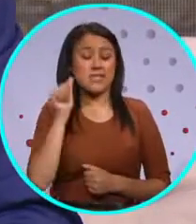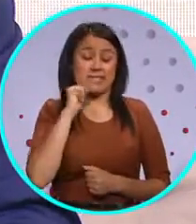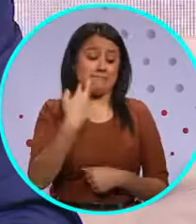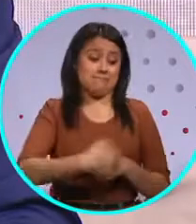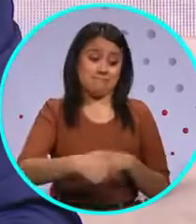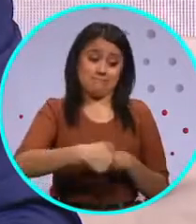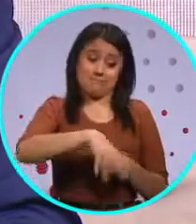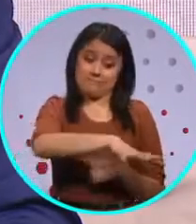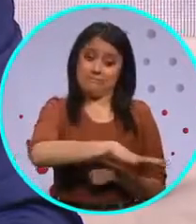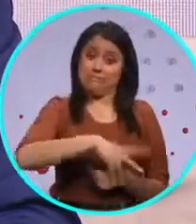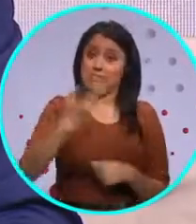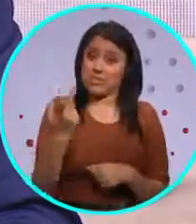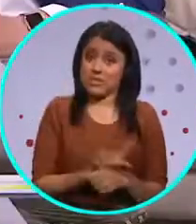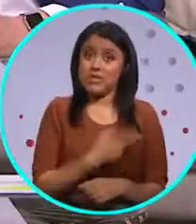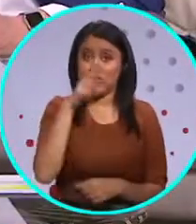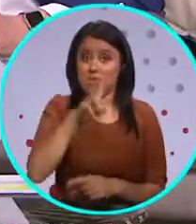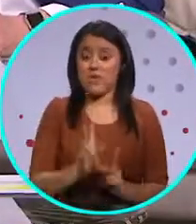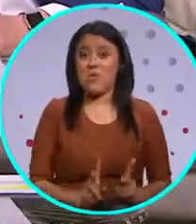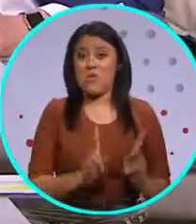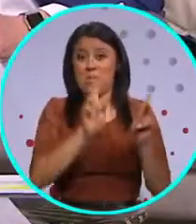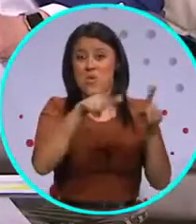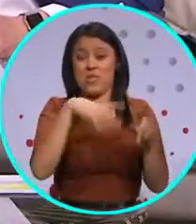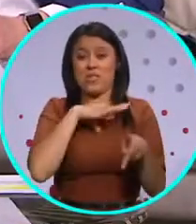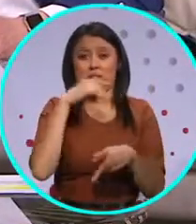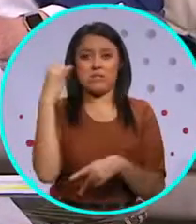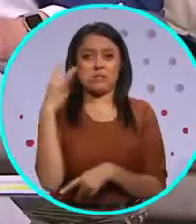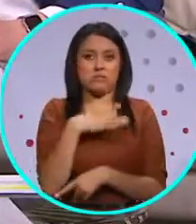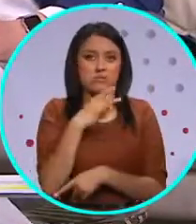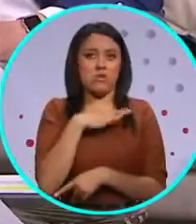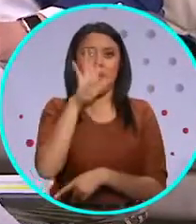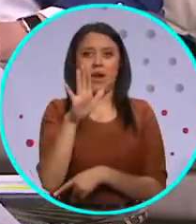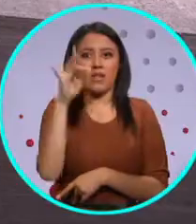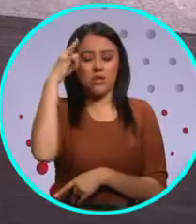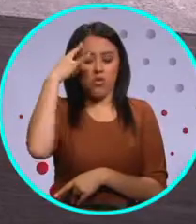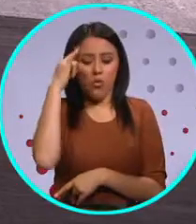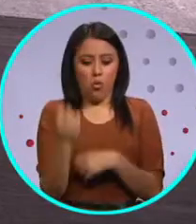es un el puente del terror la bajada al infierno